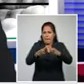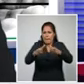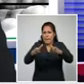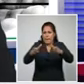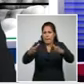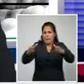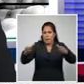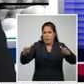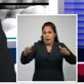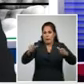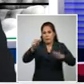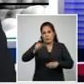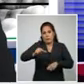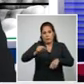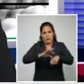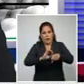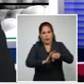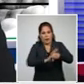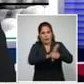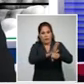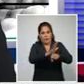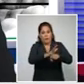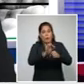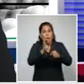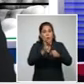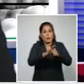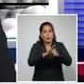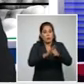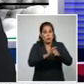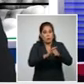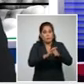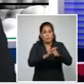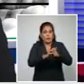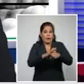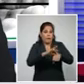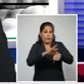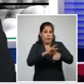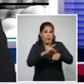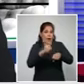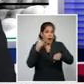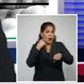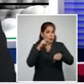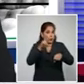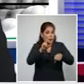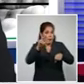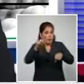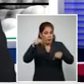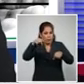de casos confirmados desde el inicio de la pandemia en nuestro país.